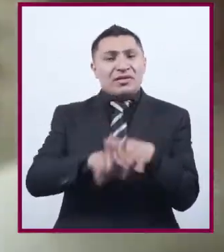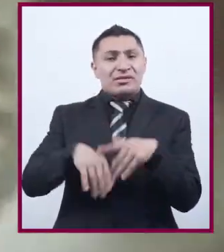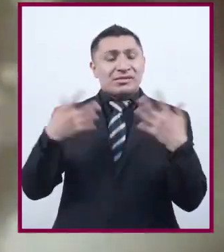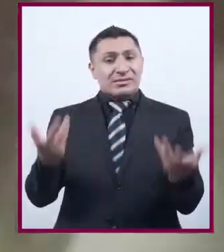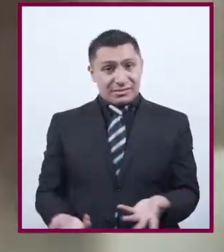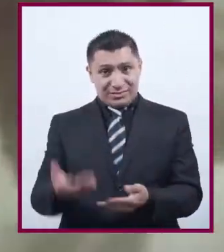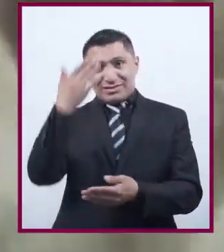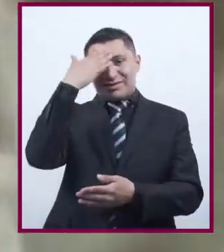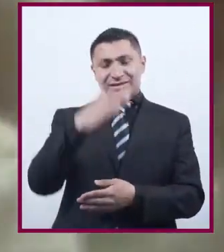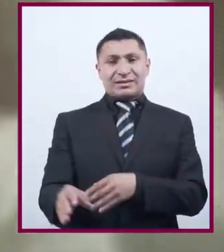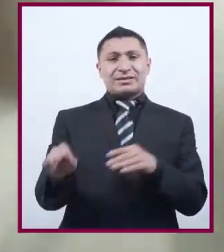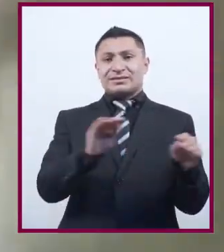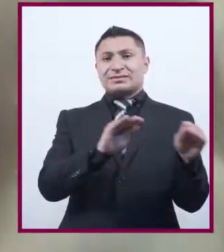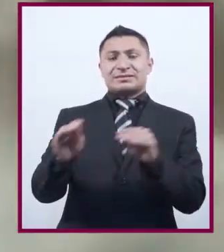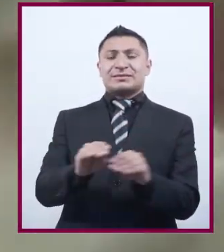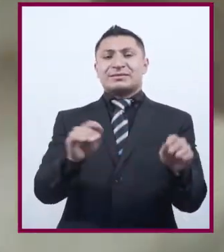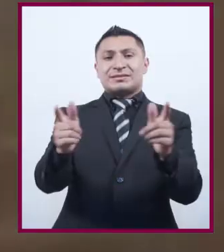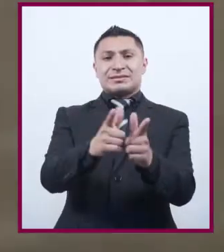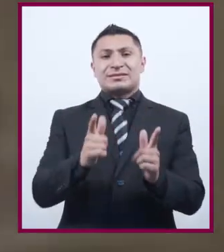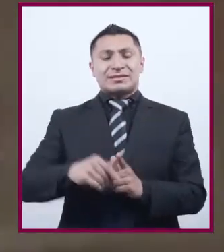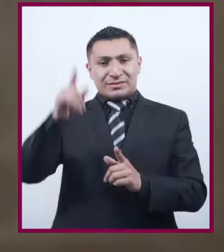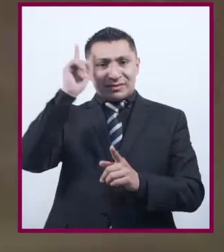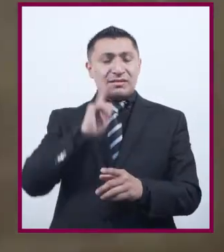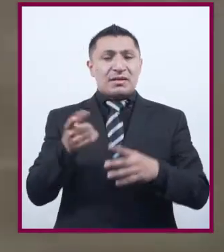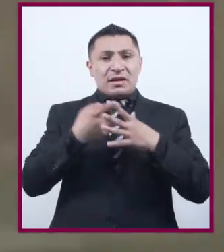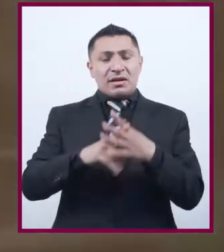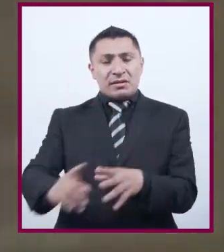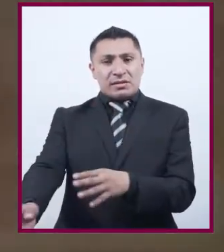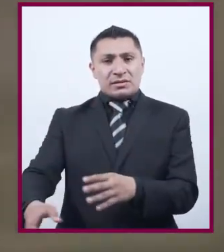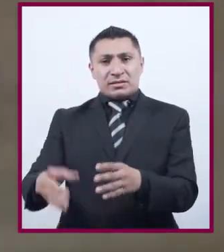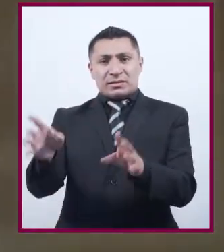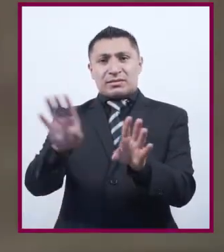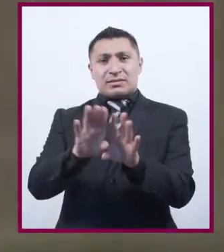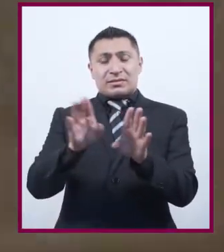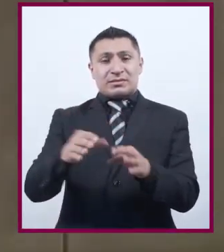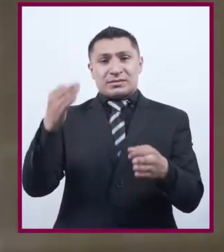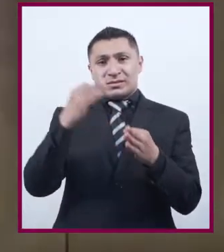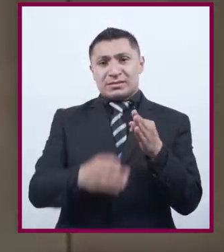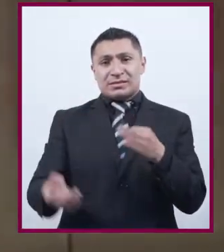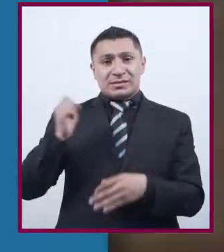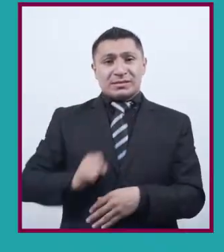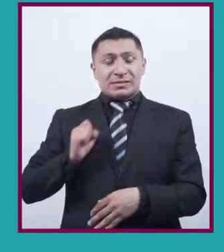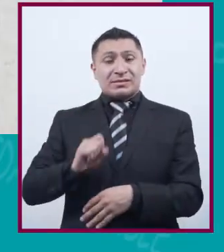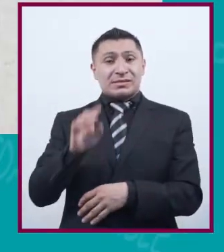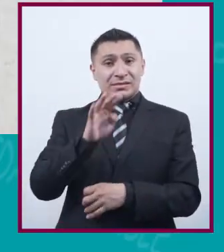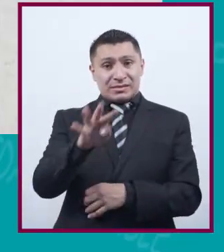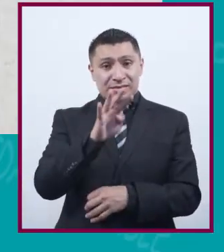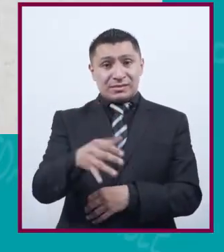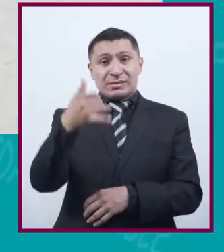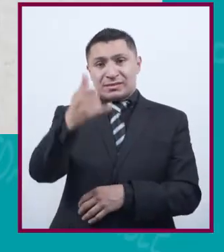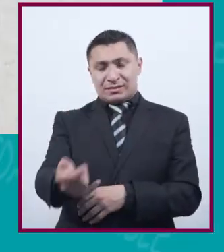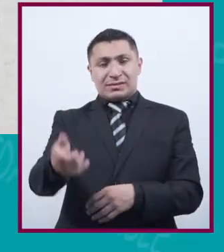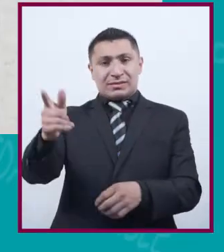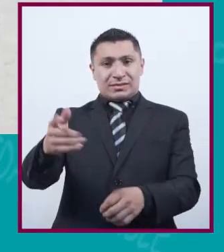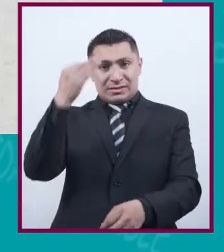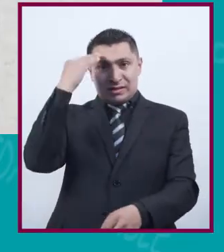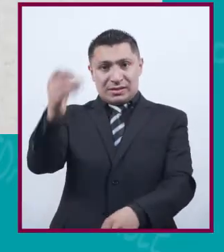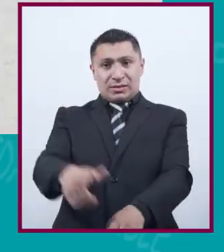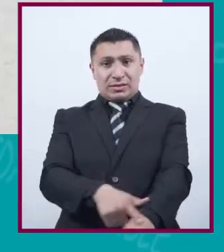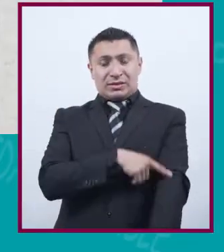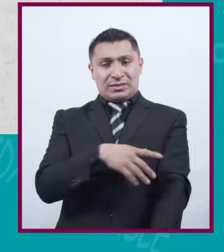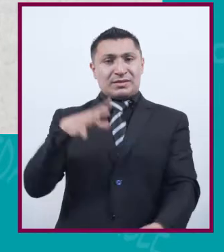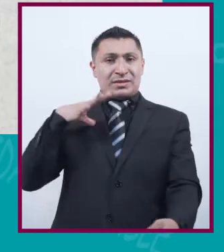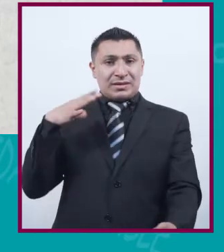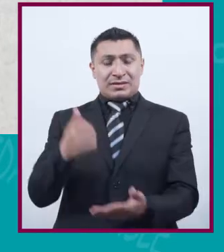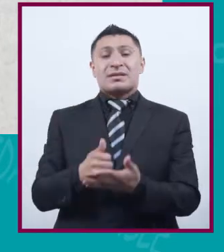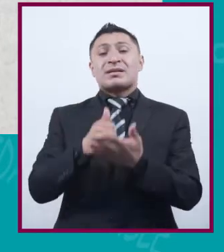su aparición, se sabe que los movimientos femeninos comenzaron a surgir hacia finales del siglo XIX y que a lo largo del tiempo